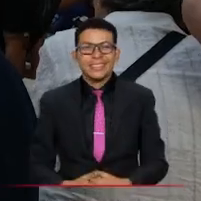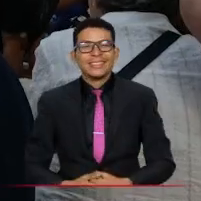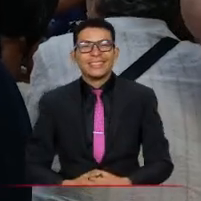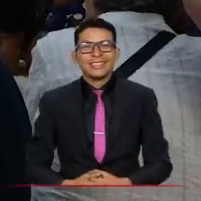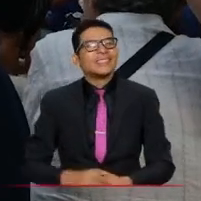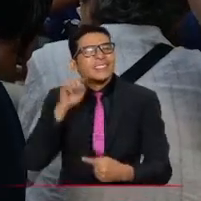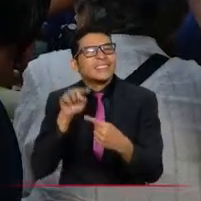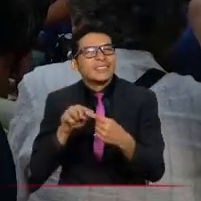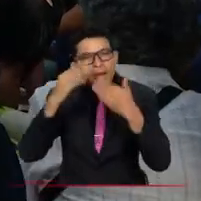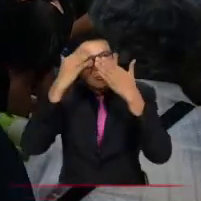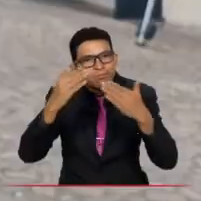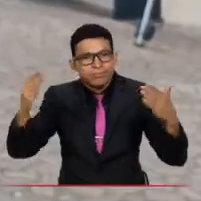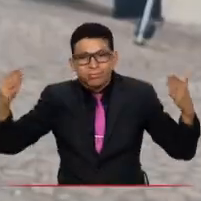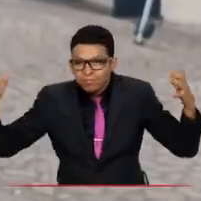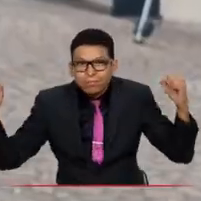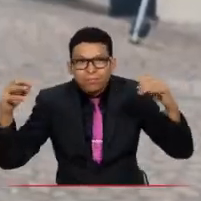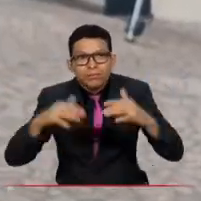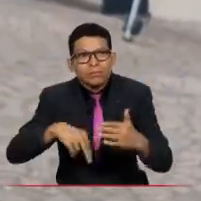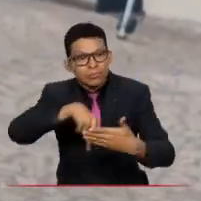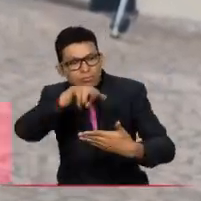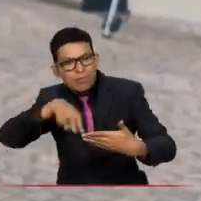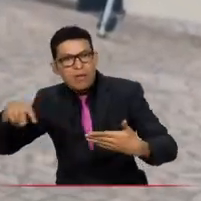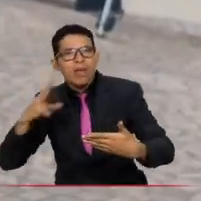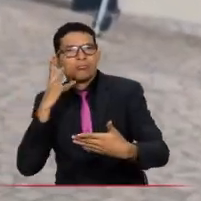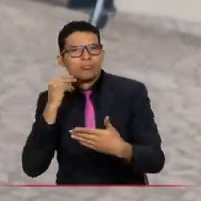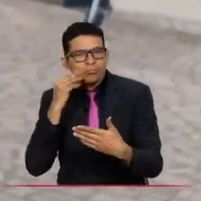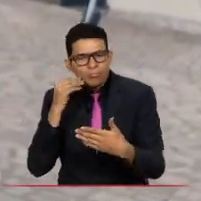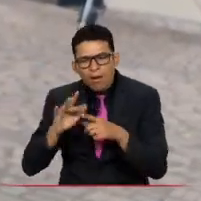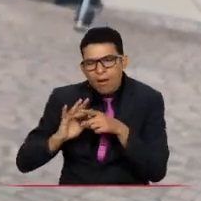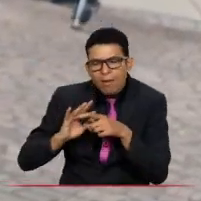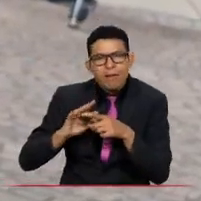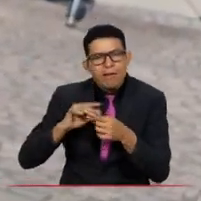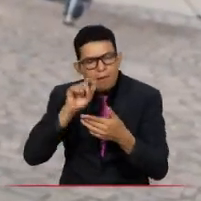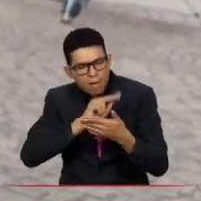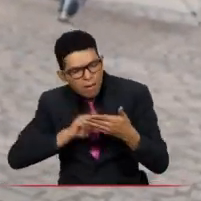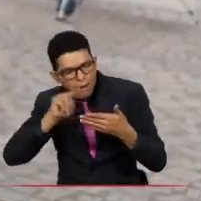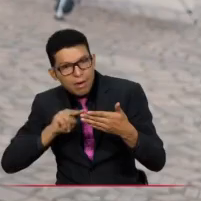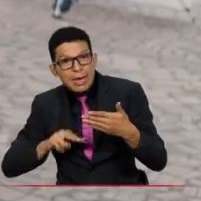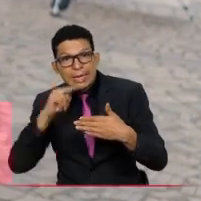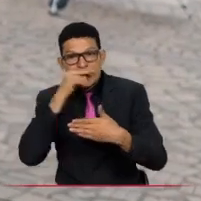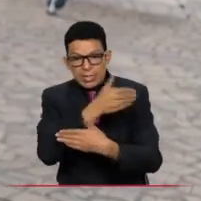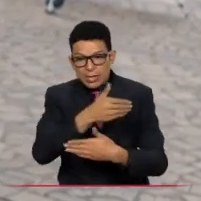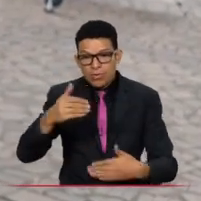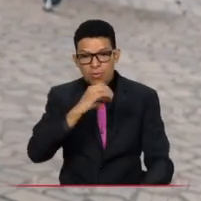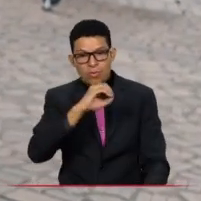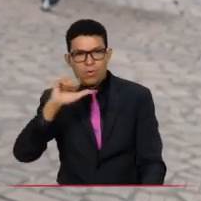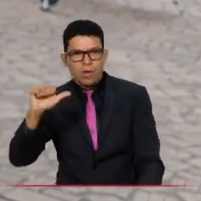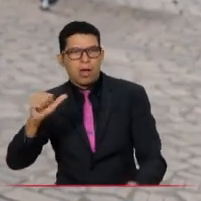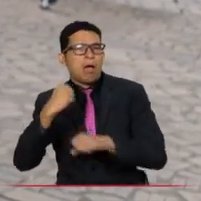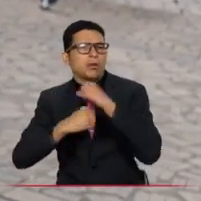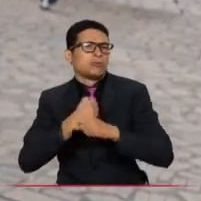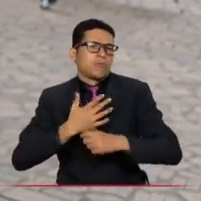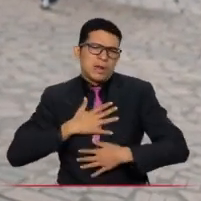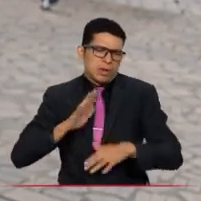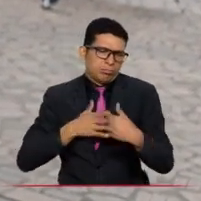apuesta por la democratización de la lectura y por espacios de experiencias literarias para los niños y para las niñas principalmente, pero está abierta a todos los rangos de edades.